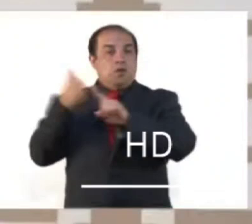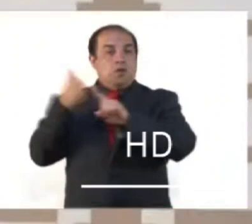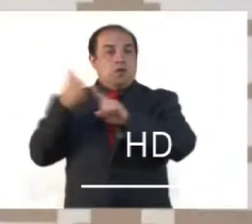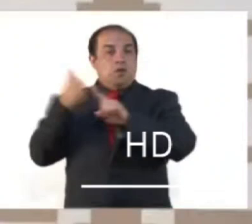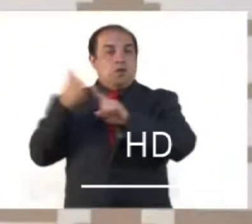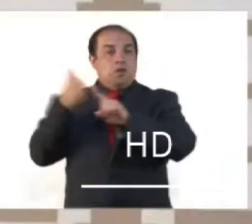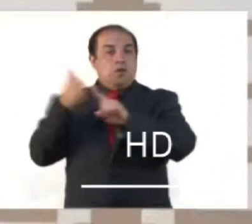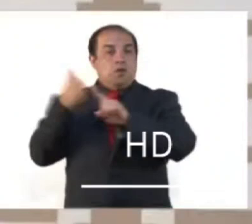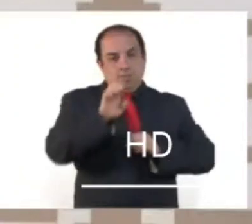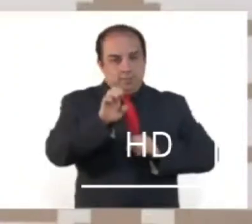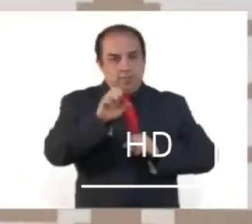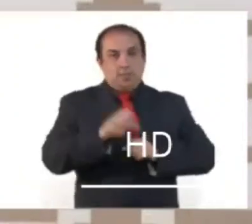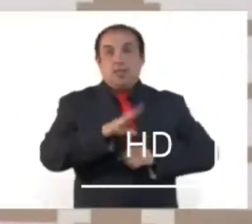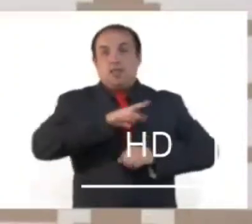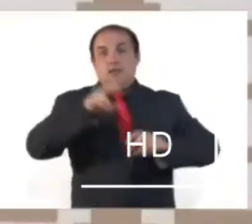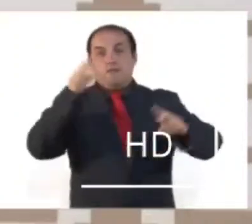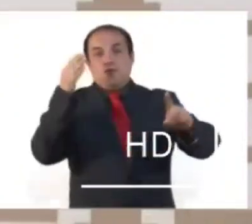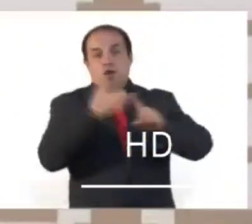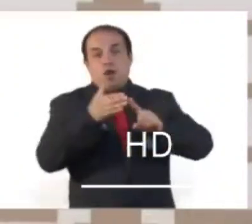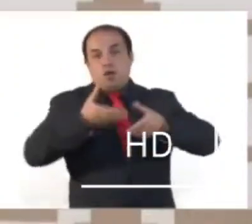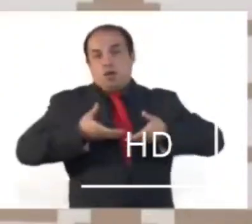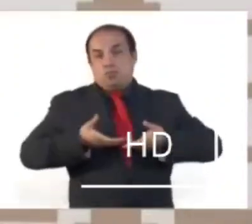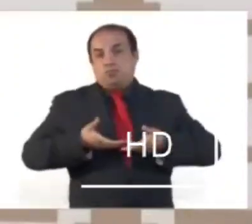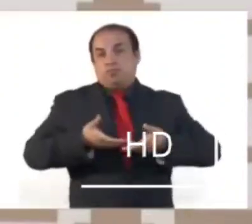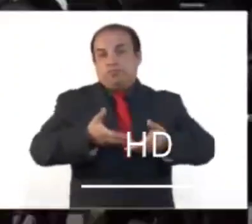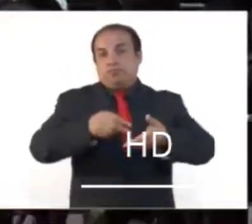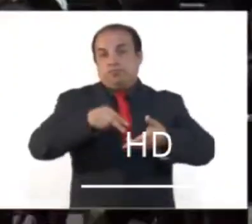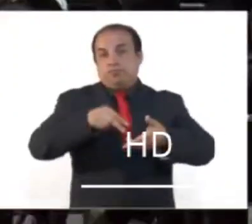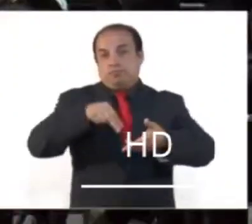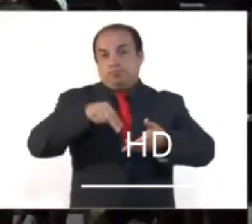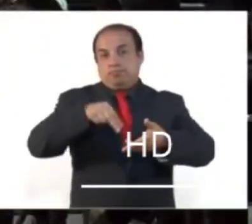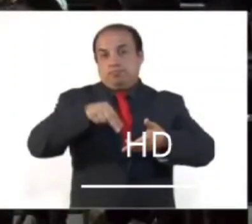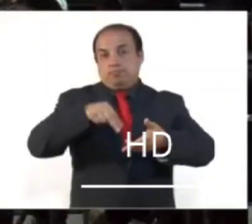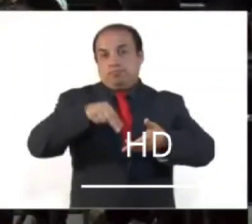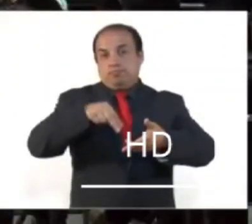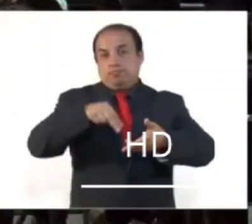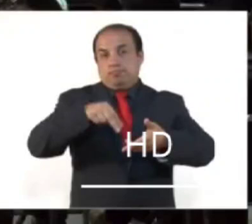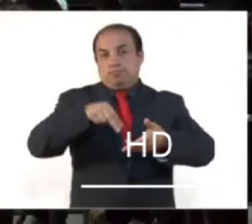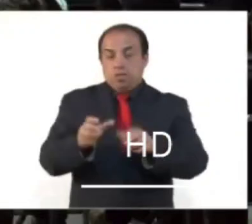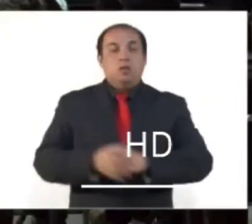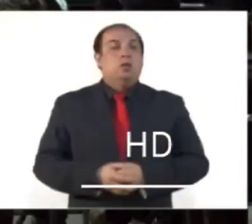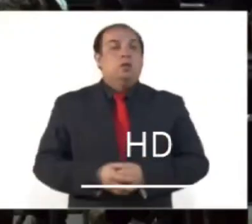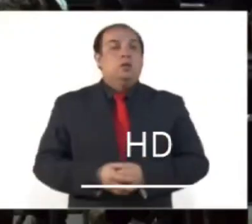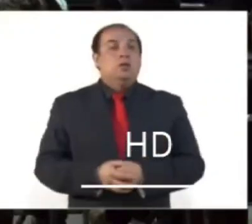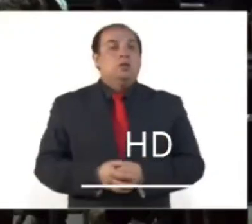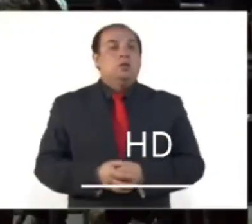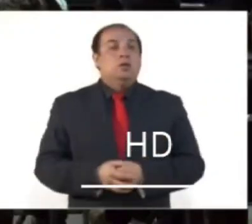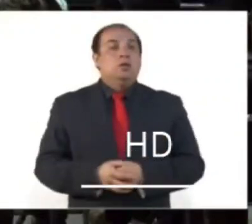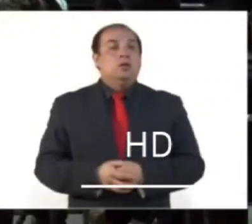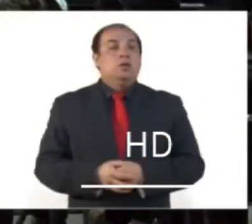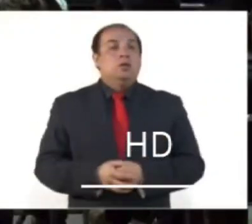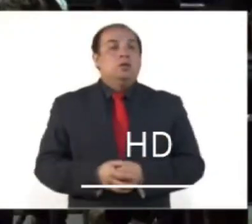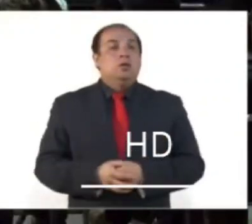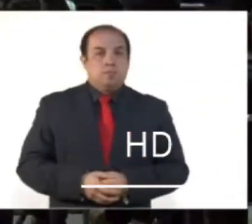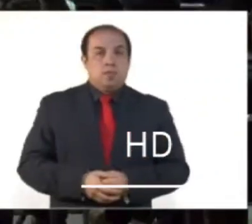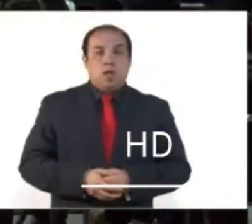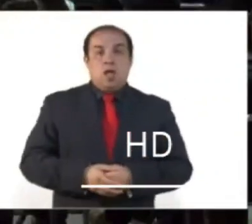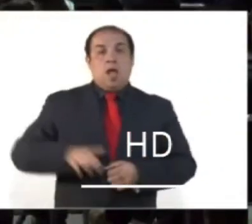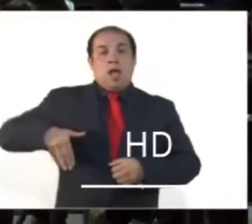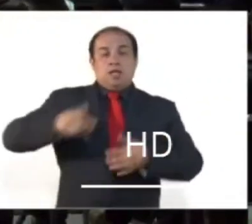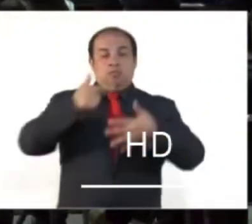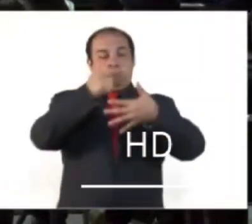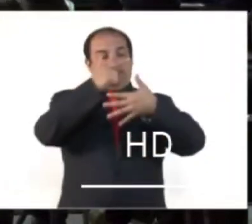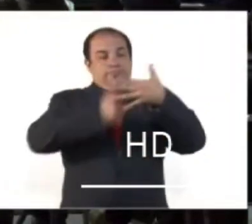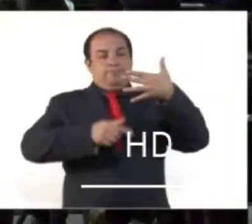SOPSE, ¿no?, en cuestiones de senderos seguros, y esto todo ha propiciado que realmente en esta ciudad